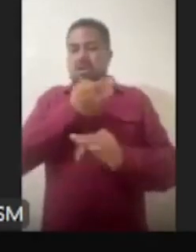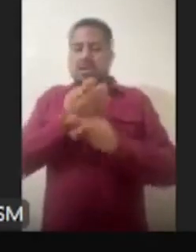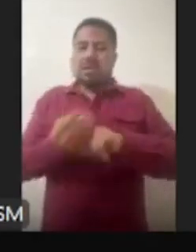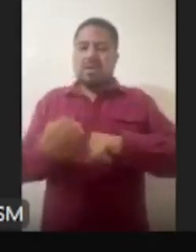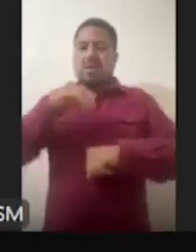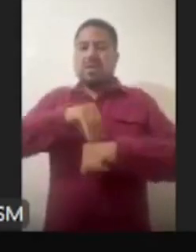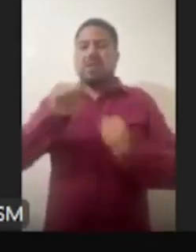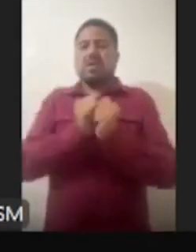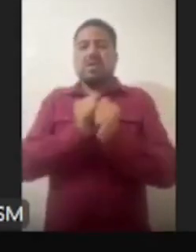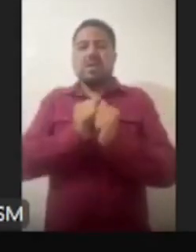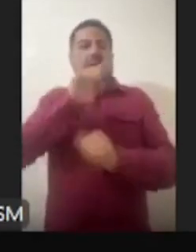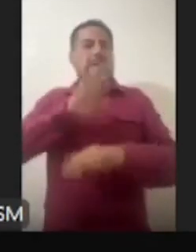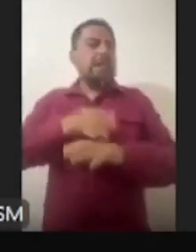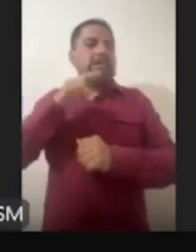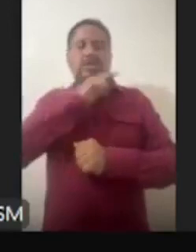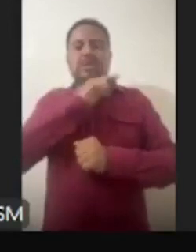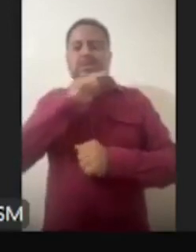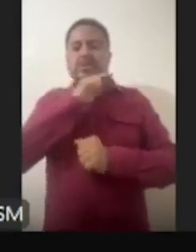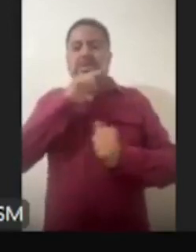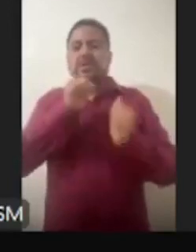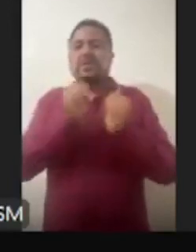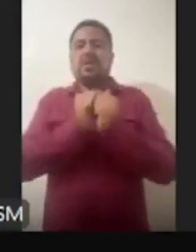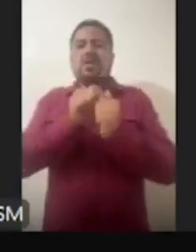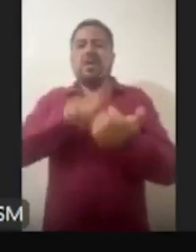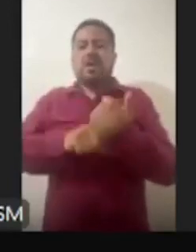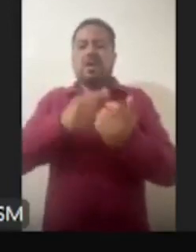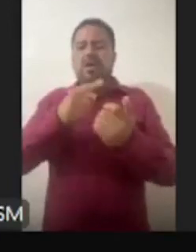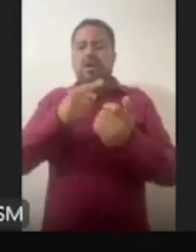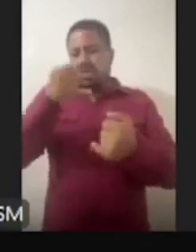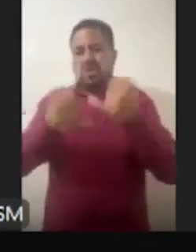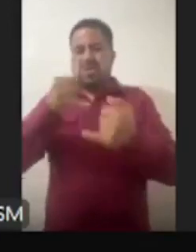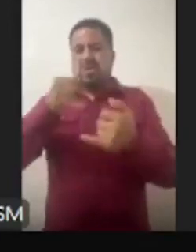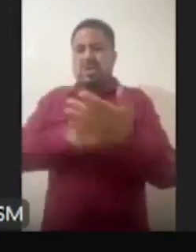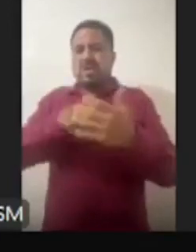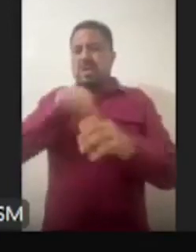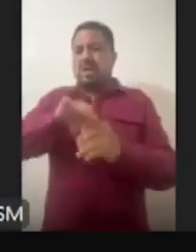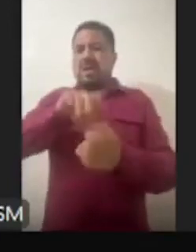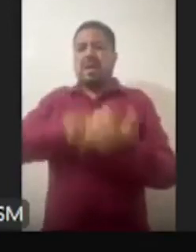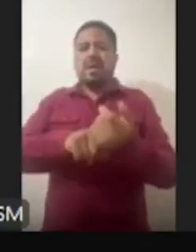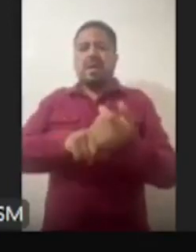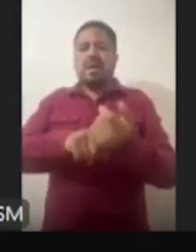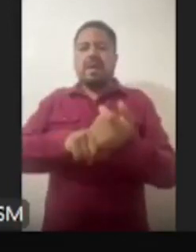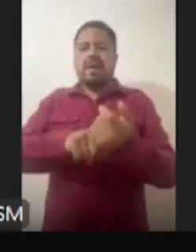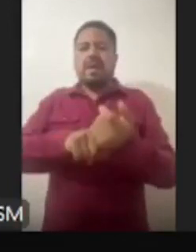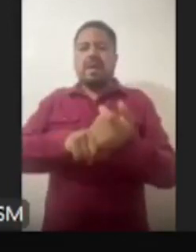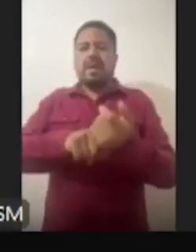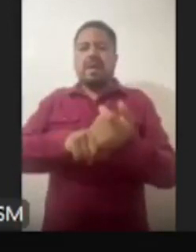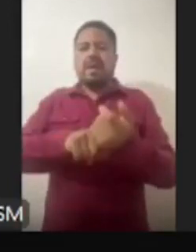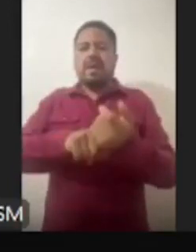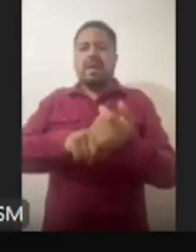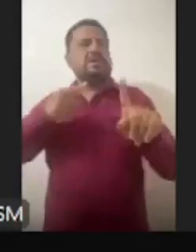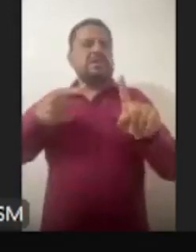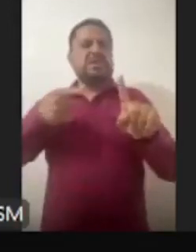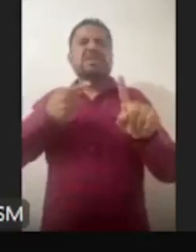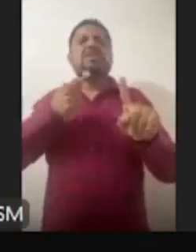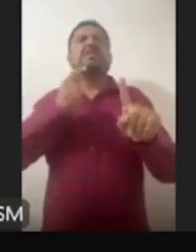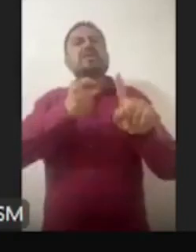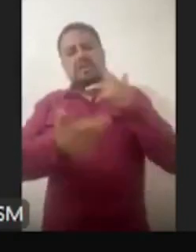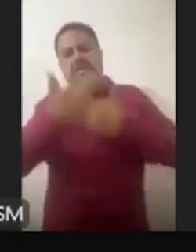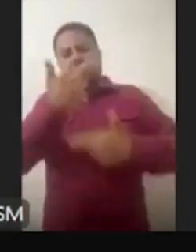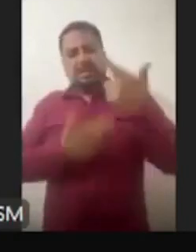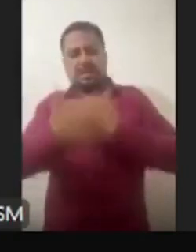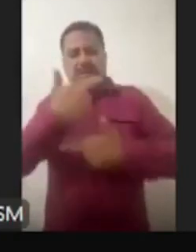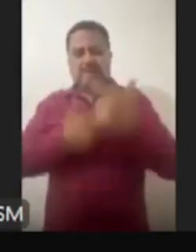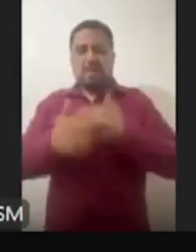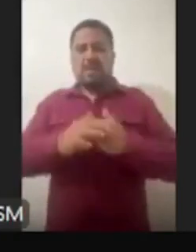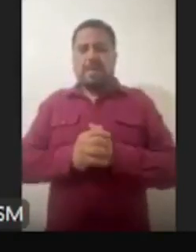en los términos ordenados por el juzgador, independientemente de que en su oportunidad se revoque dicho mandato. En ese sentido, se estima